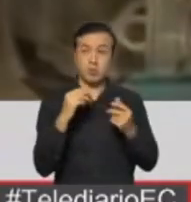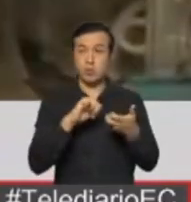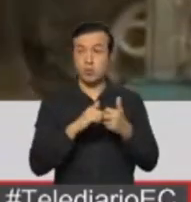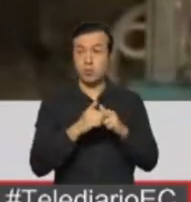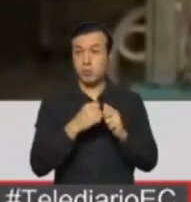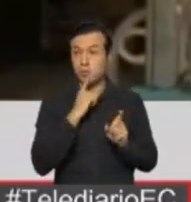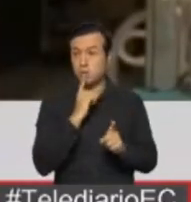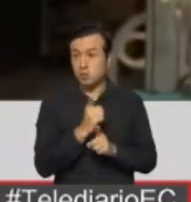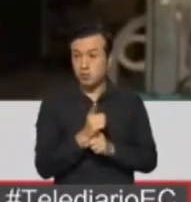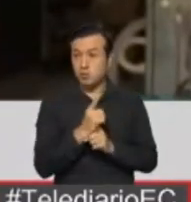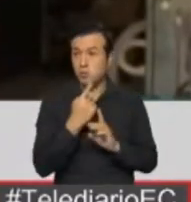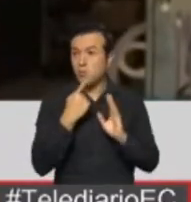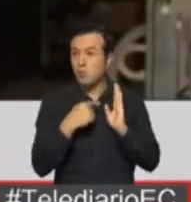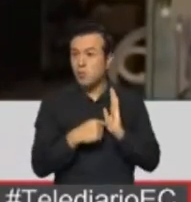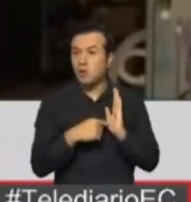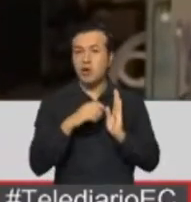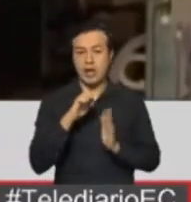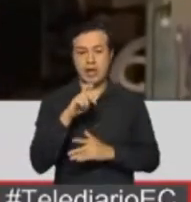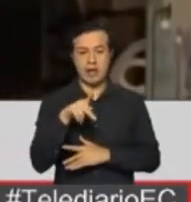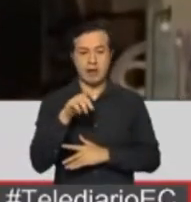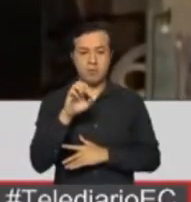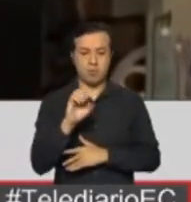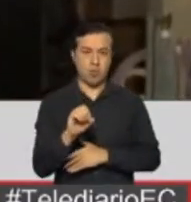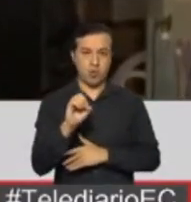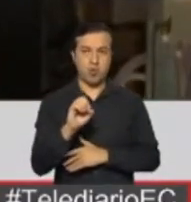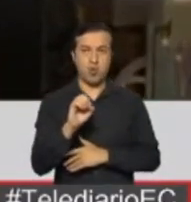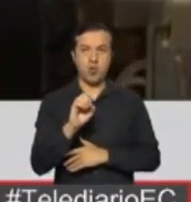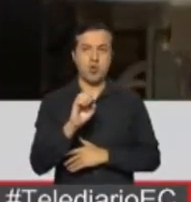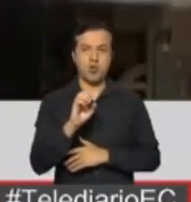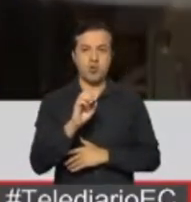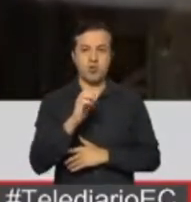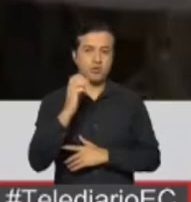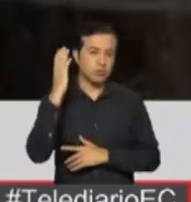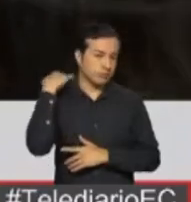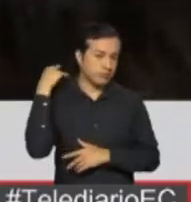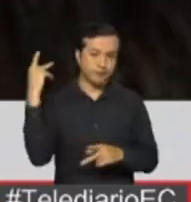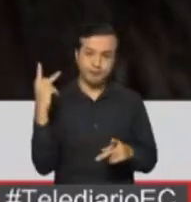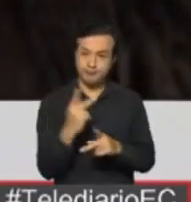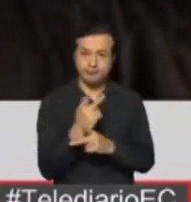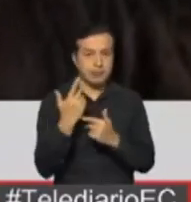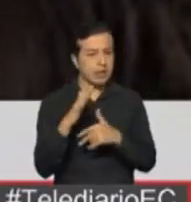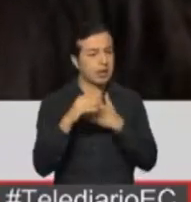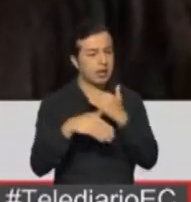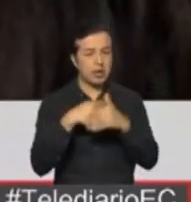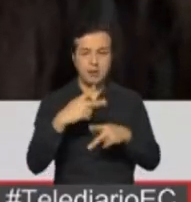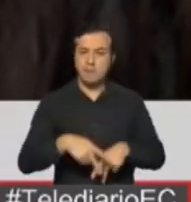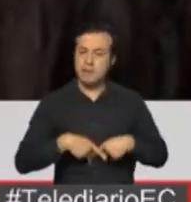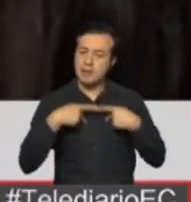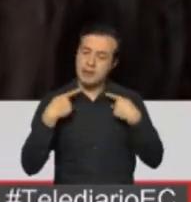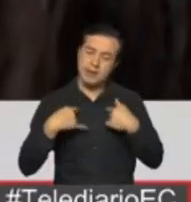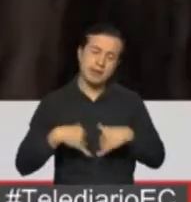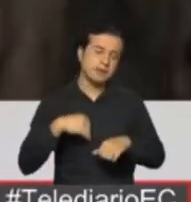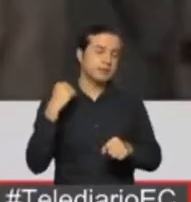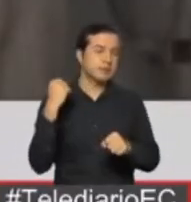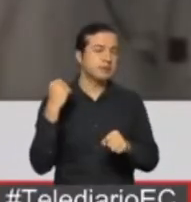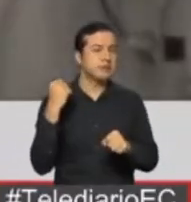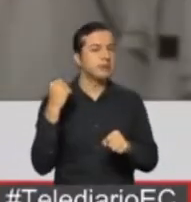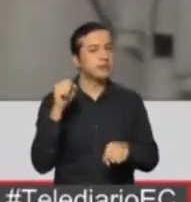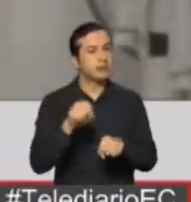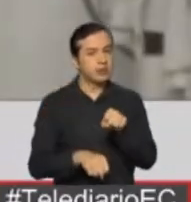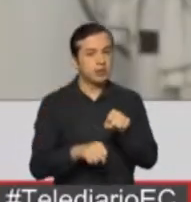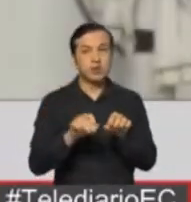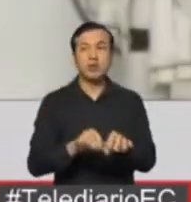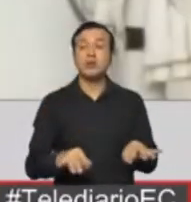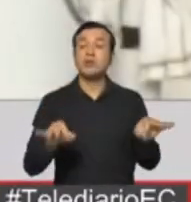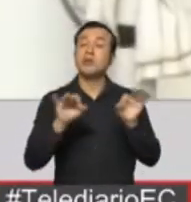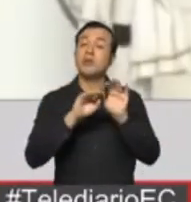sea cuando produce algo que se llama epoc que es enfisema o bronquitis crónica ese daño persiste para toda la vida entonces aquí lo más importante